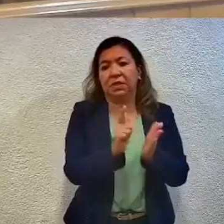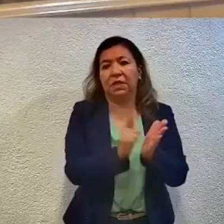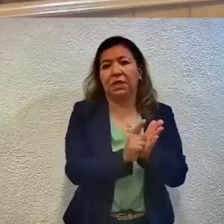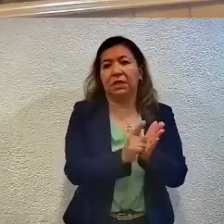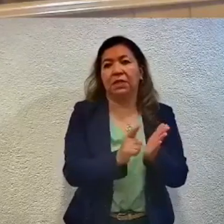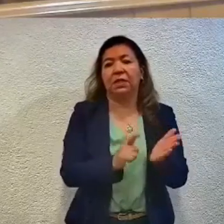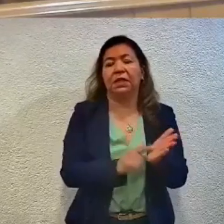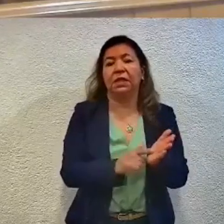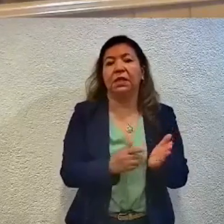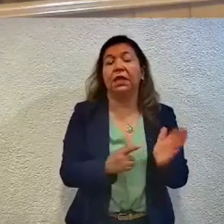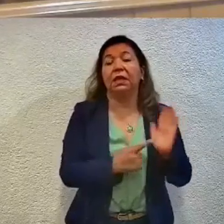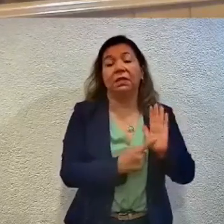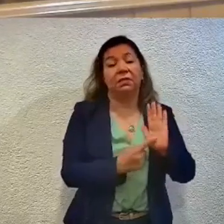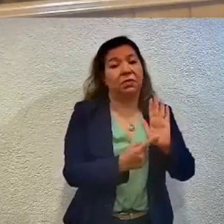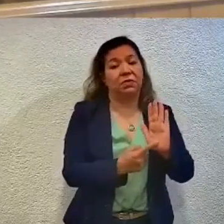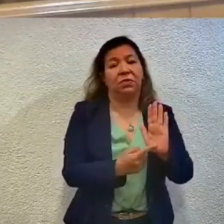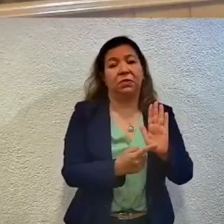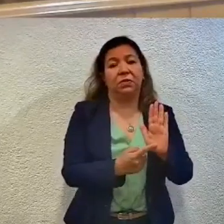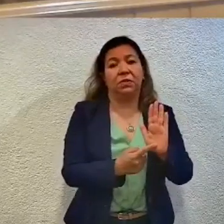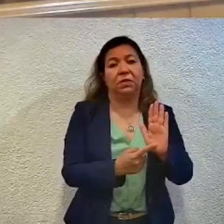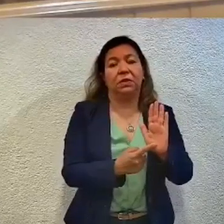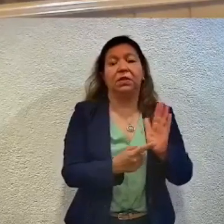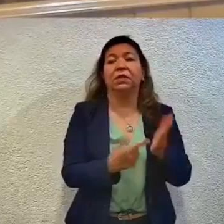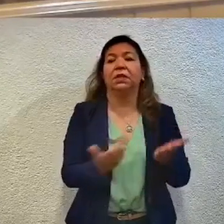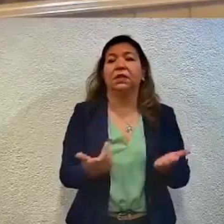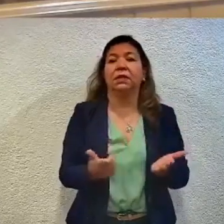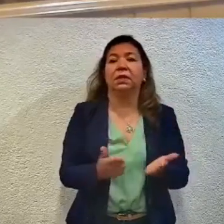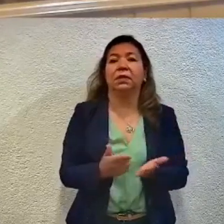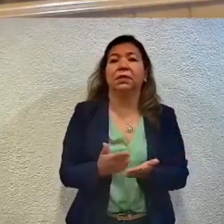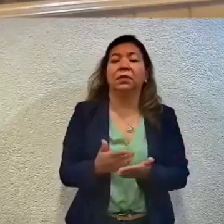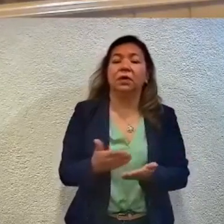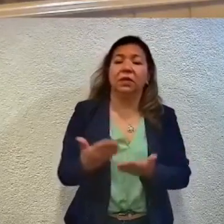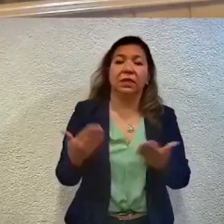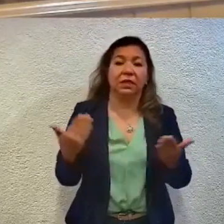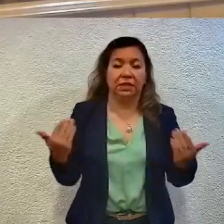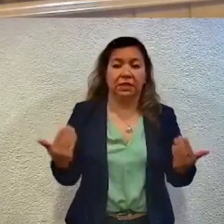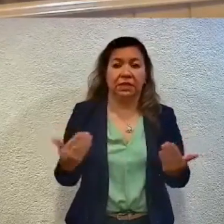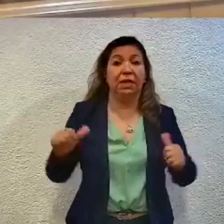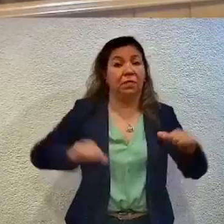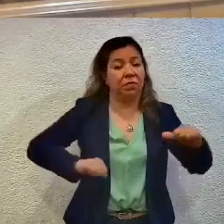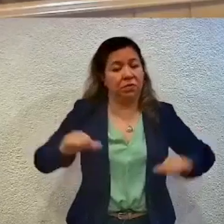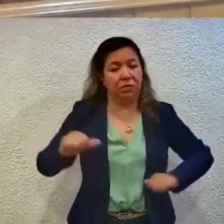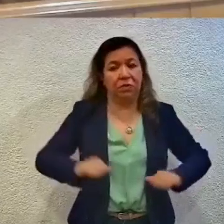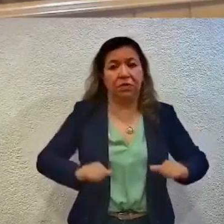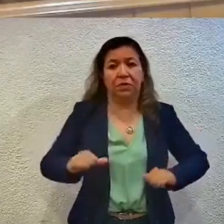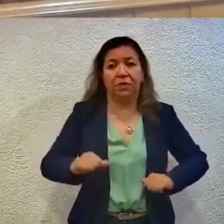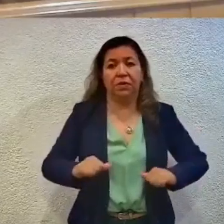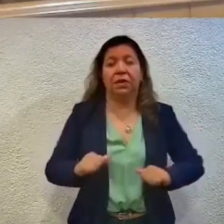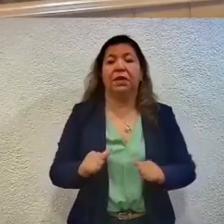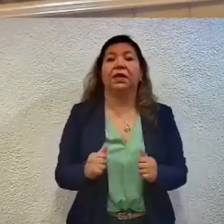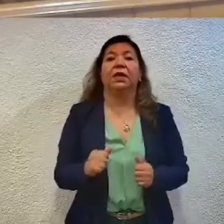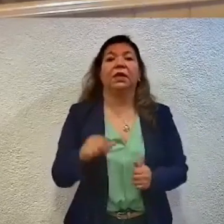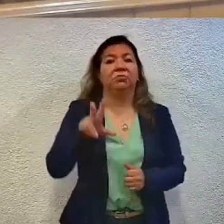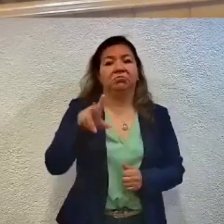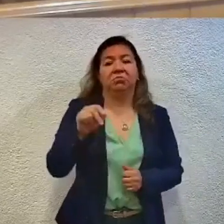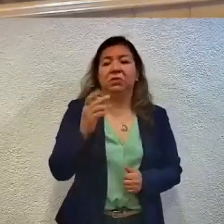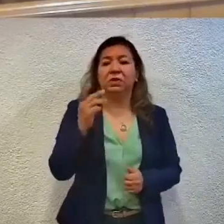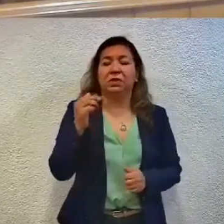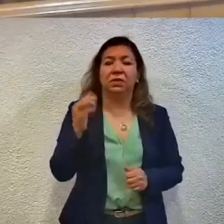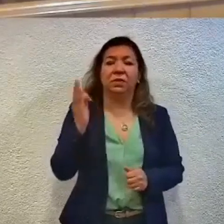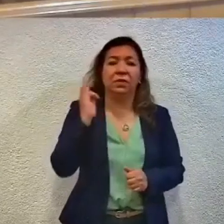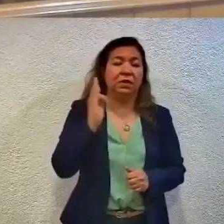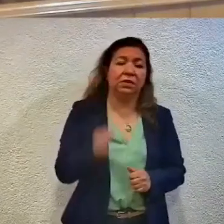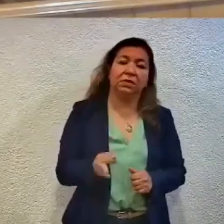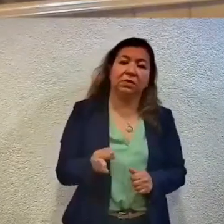para demostrar, por ejemplo, que contrariamente a lo razonado por la autoridad responsable en la negativa que